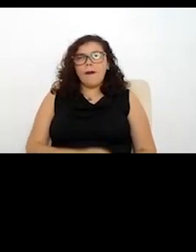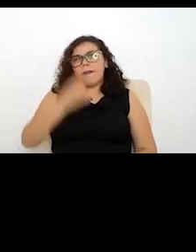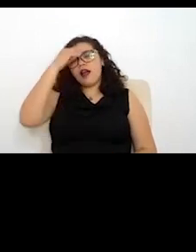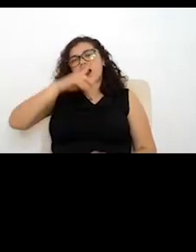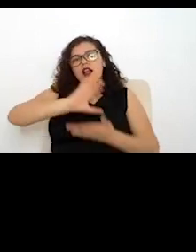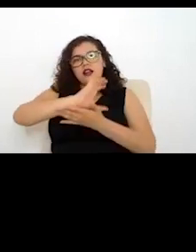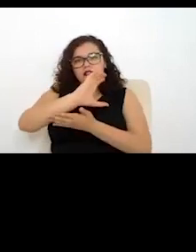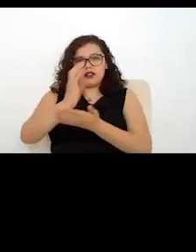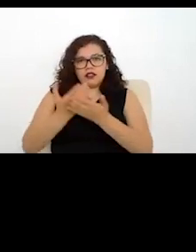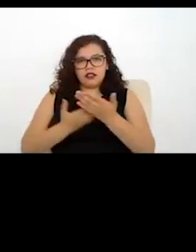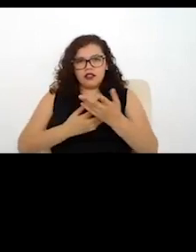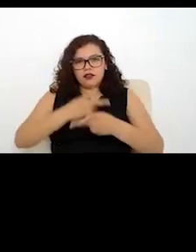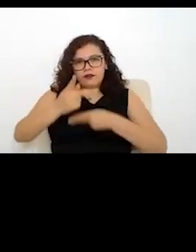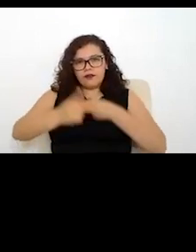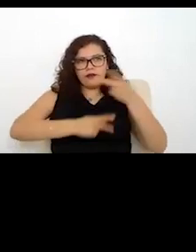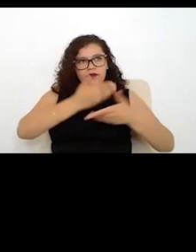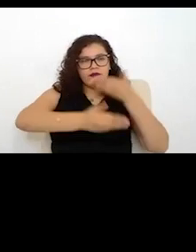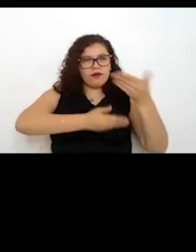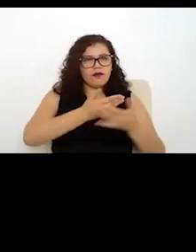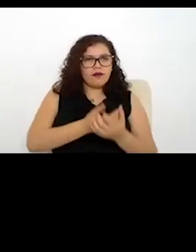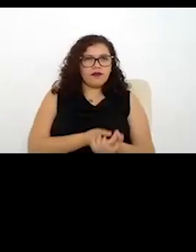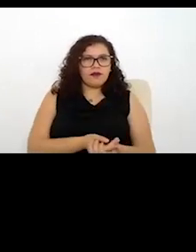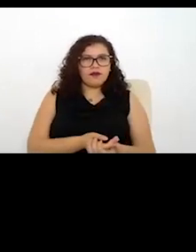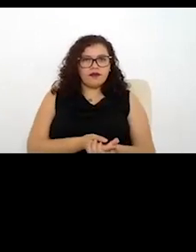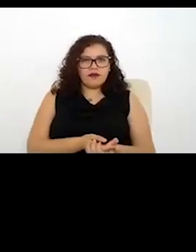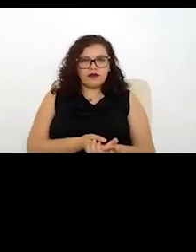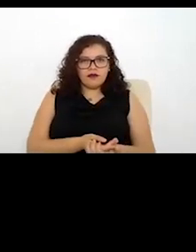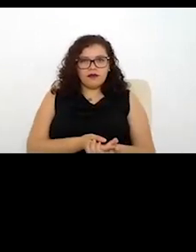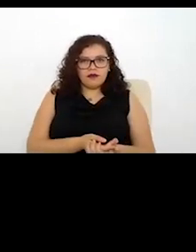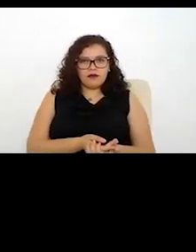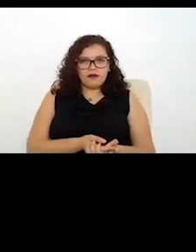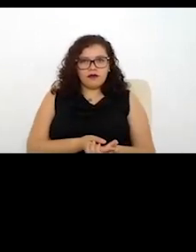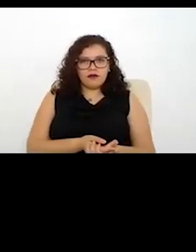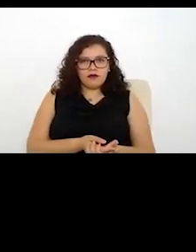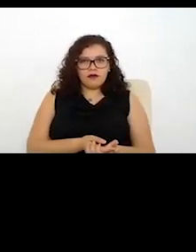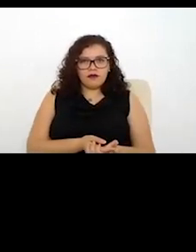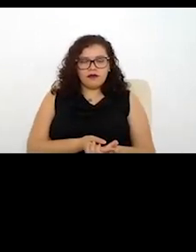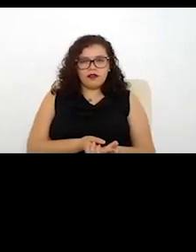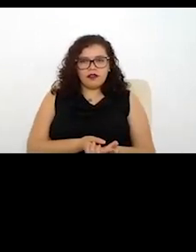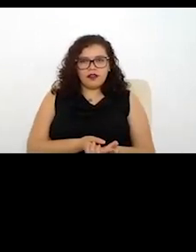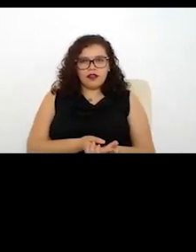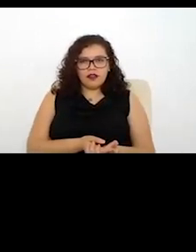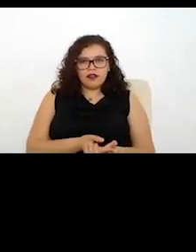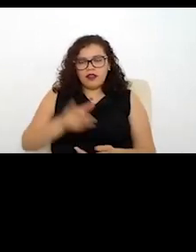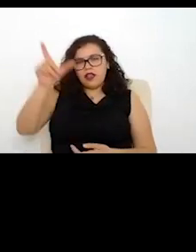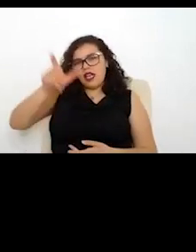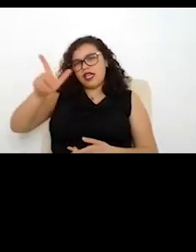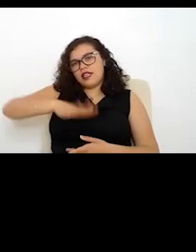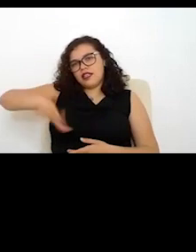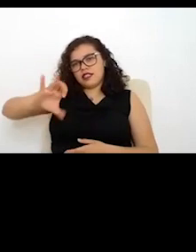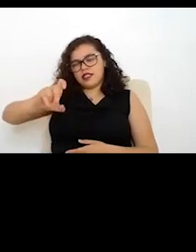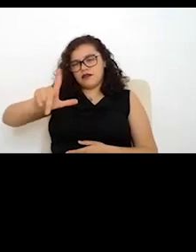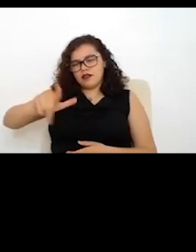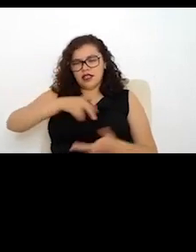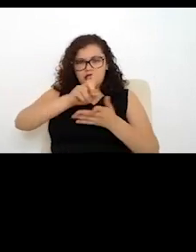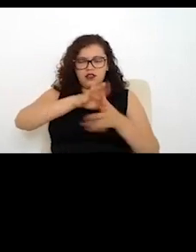por prestación de servicios y en realidad a través de una figura civil y no de derecho laboral, es justamente